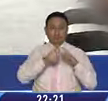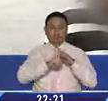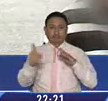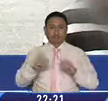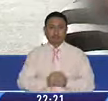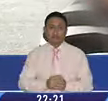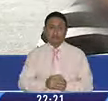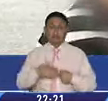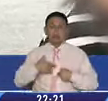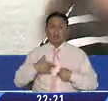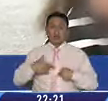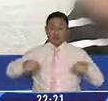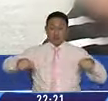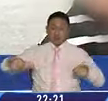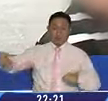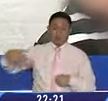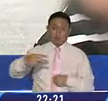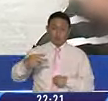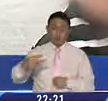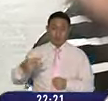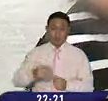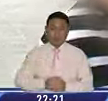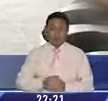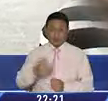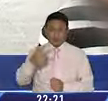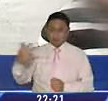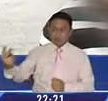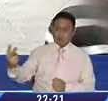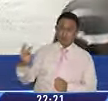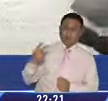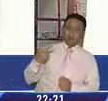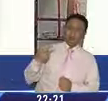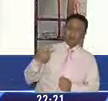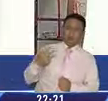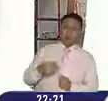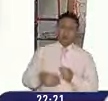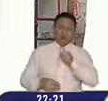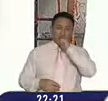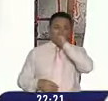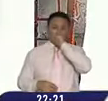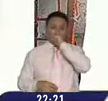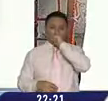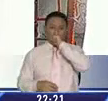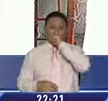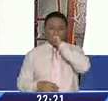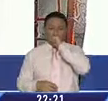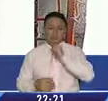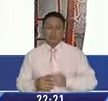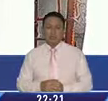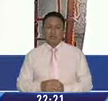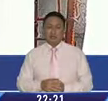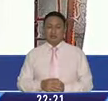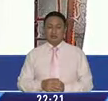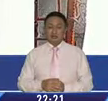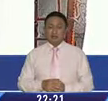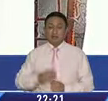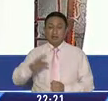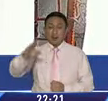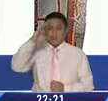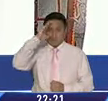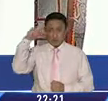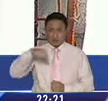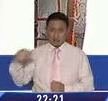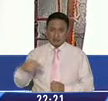me arrinconaron en el callejón, que en la subida es desolado. Que por aquí las rondas policiales son pocas, que cuando llaman